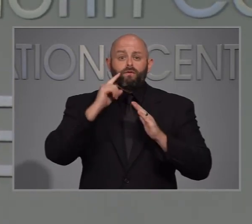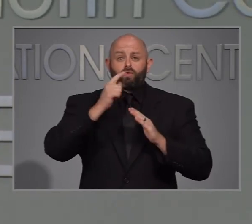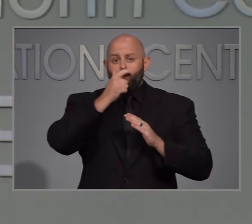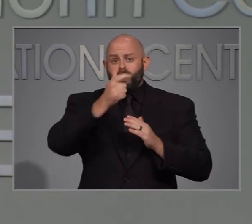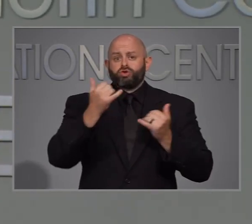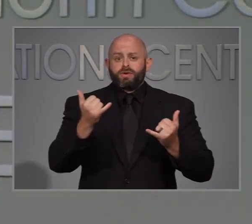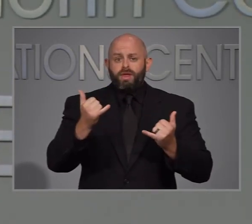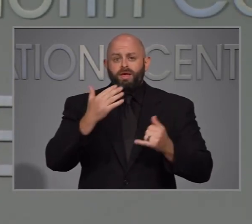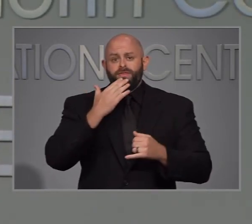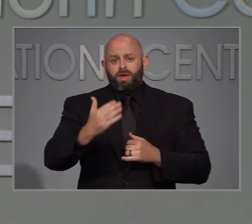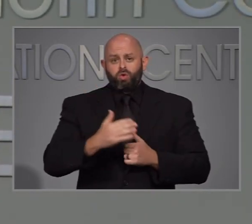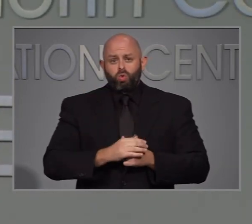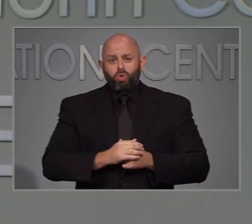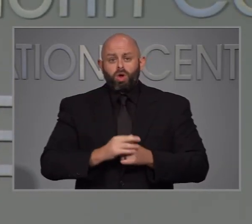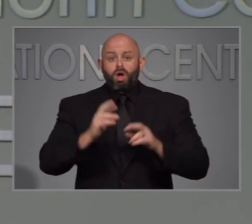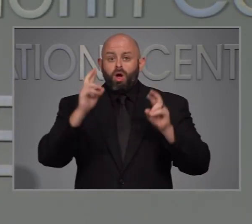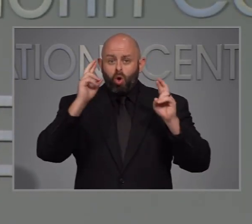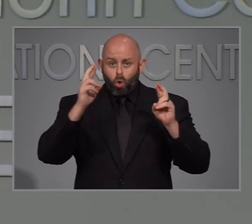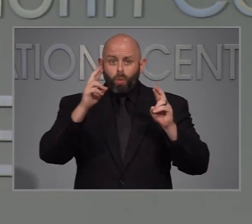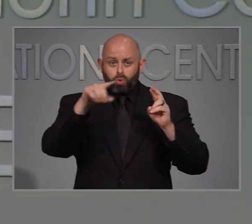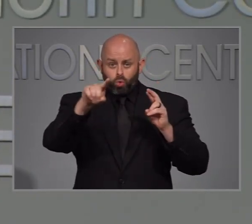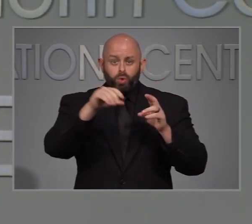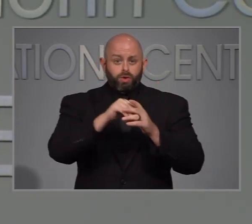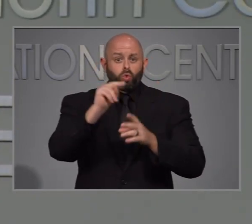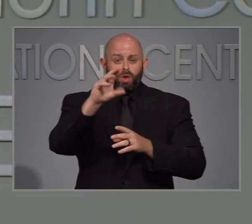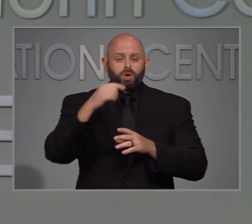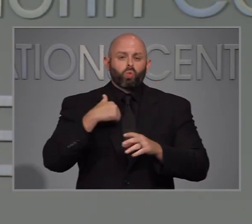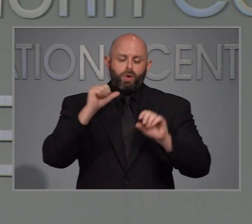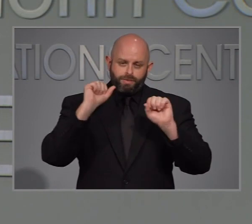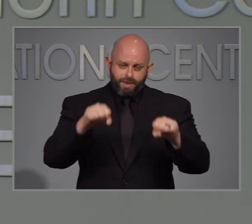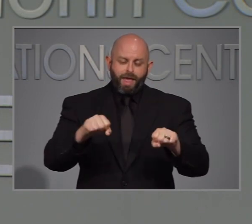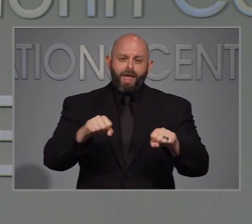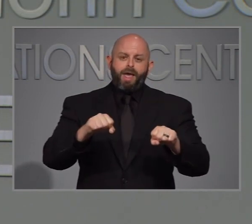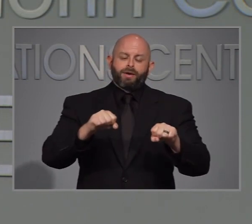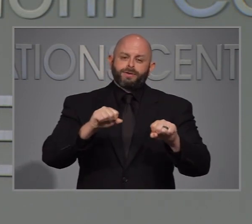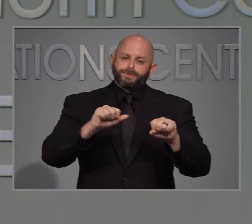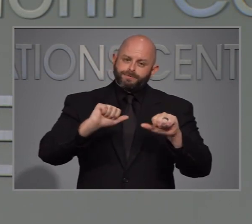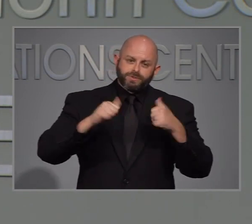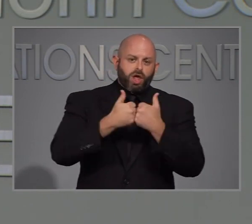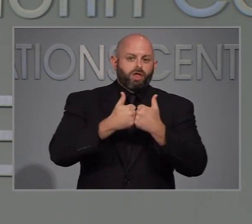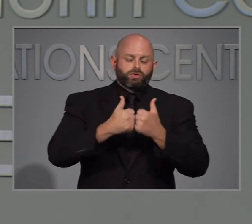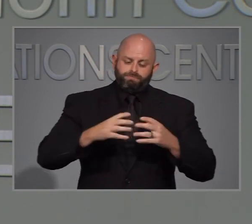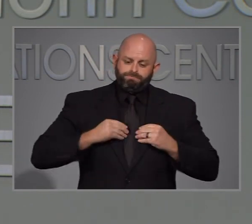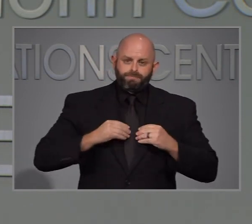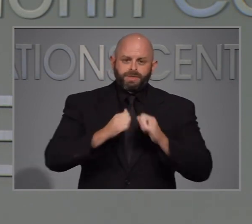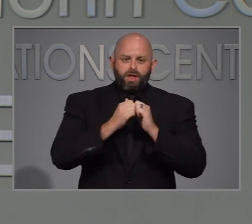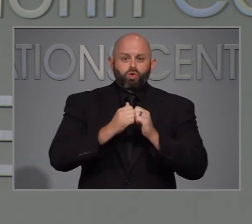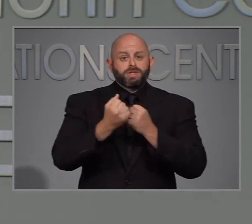Gracias a todos por haber estado aquí con nosotros, y espero nosotros, habitantes de